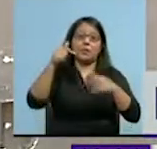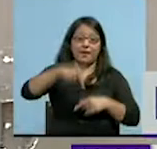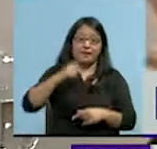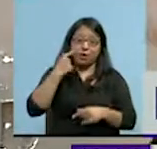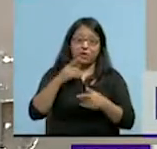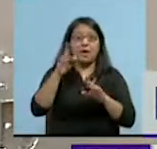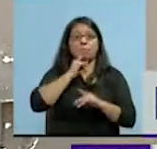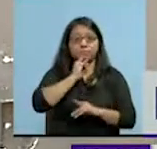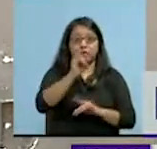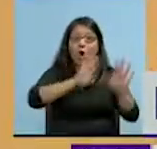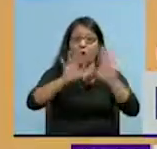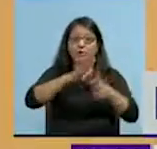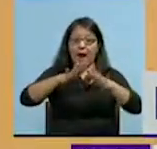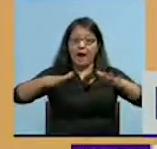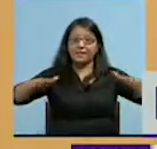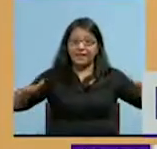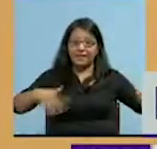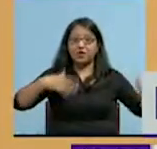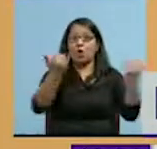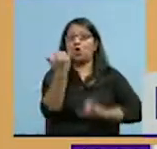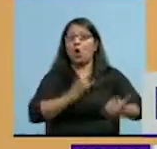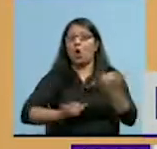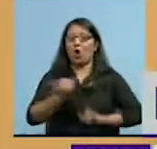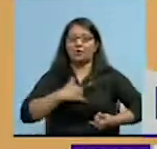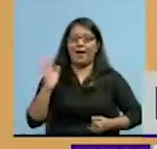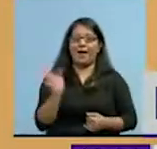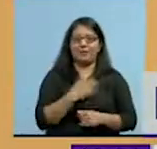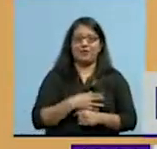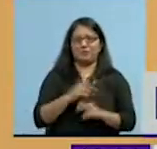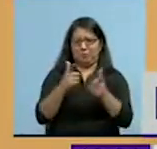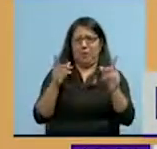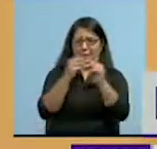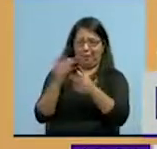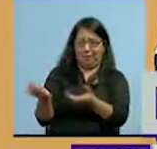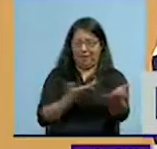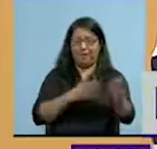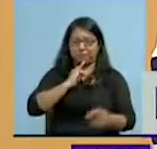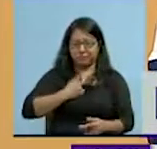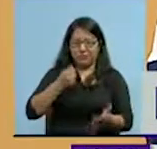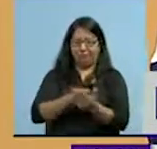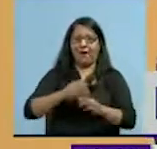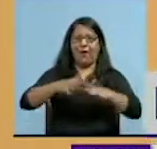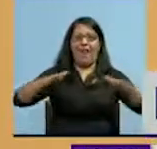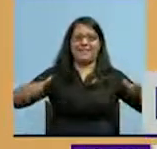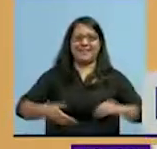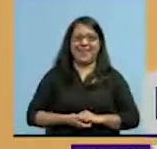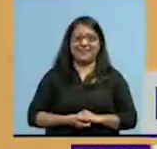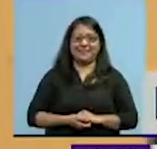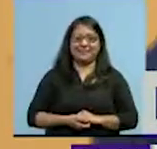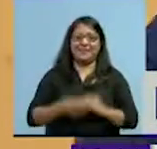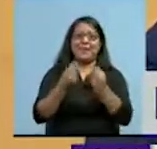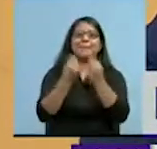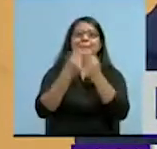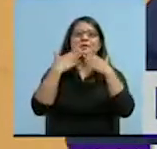de estos días vienen bien como para cómo vamos para seguir contando cosas ningún problema sin ningún problema paulo bento que están